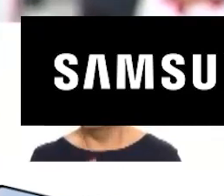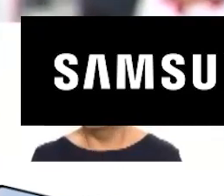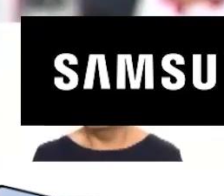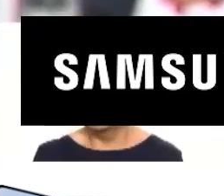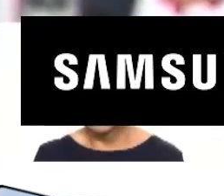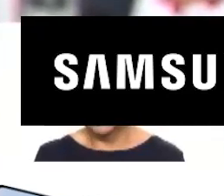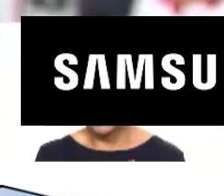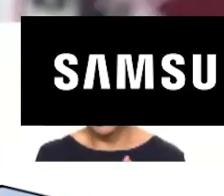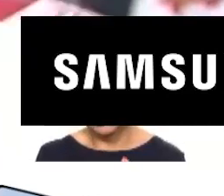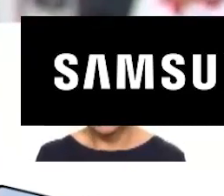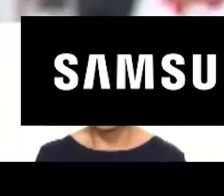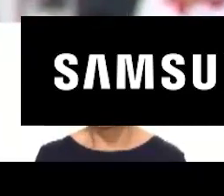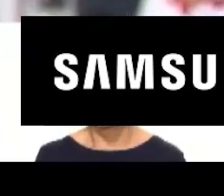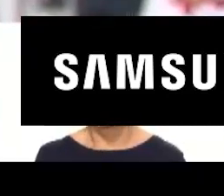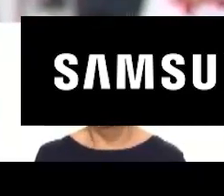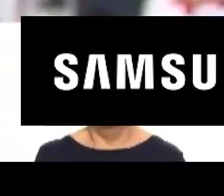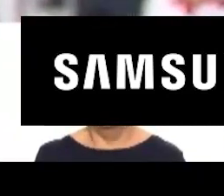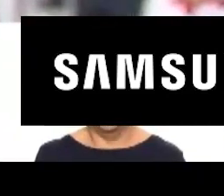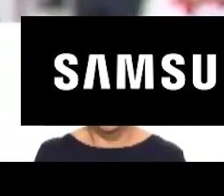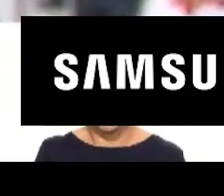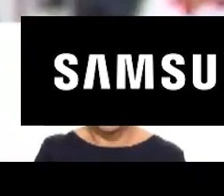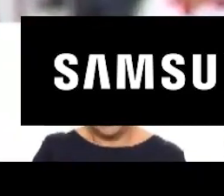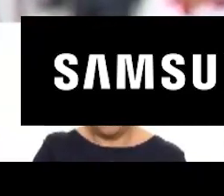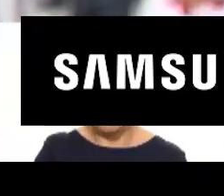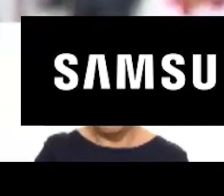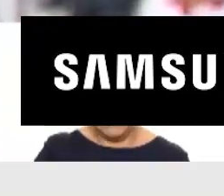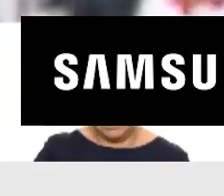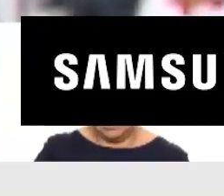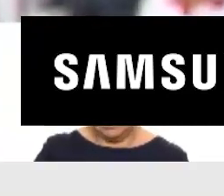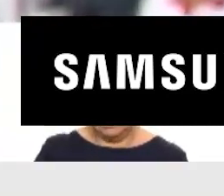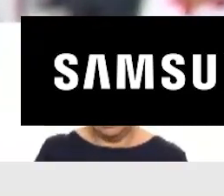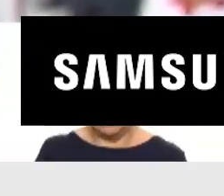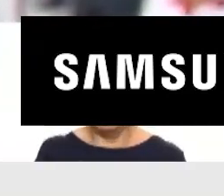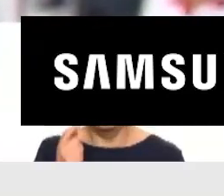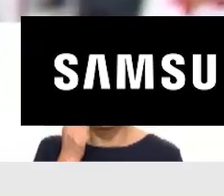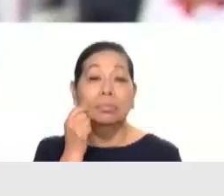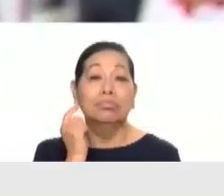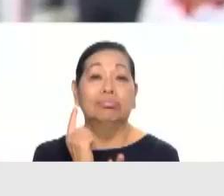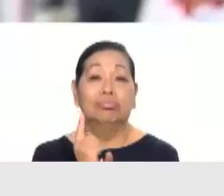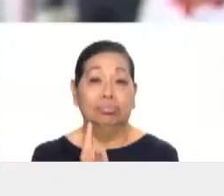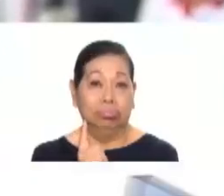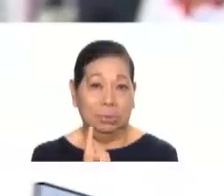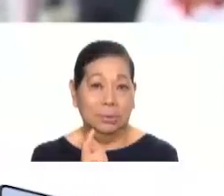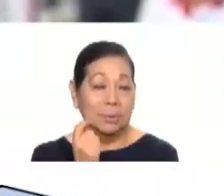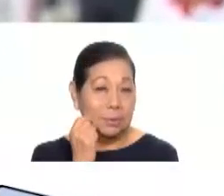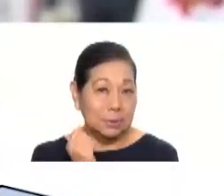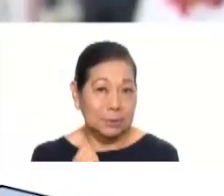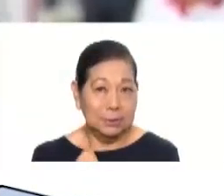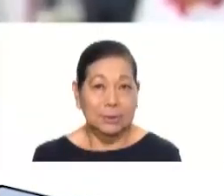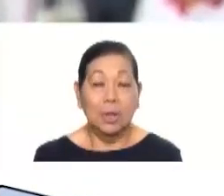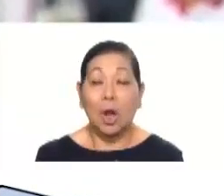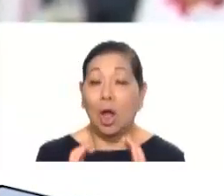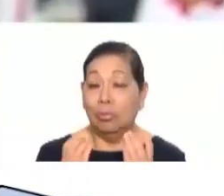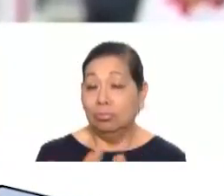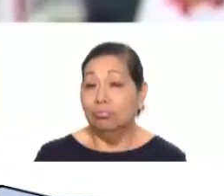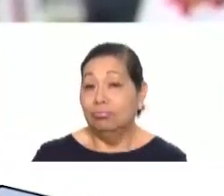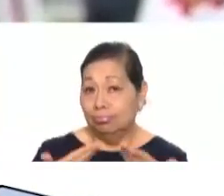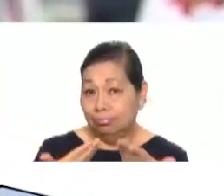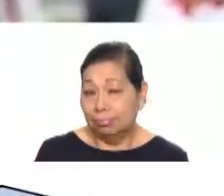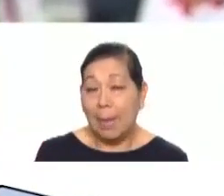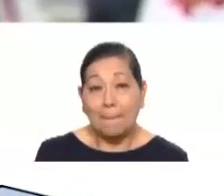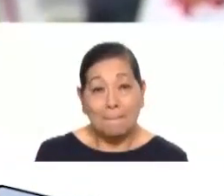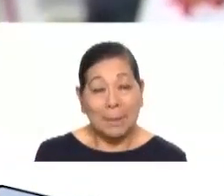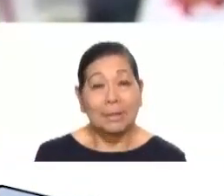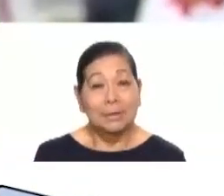solicitado al Parlamento Nacional. El señor presidente del Consejo de Ministros, de manera presencial, se ha dirigido al Congreso de la República,